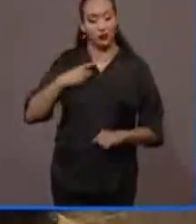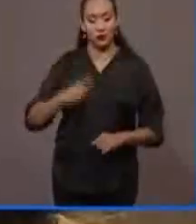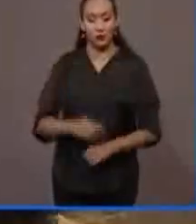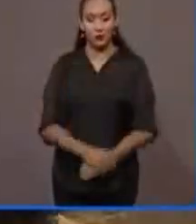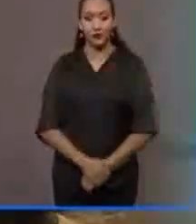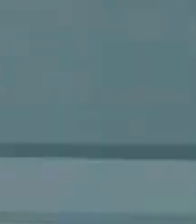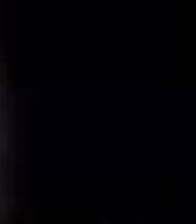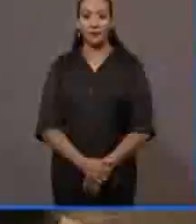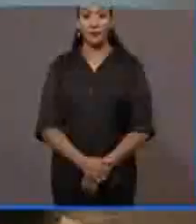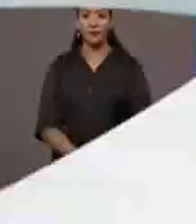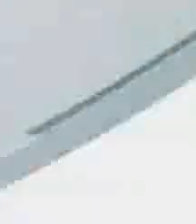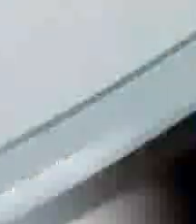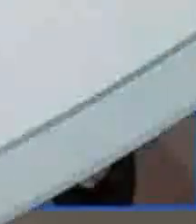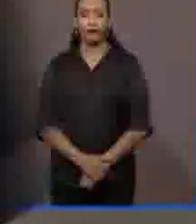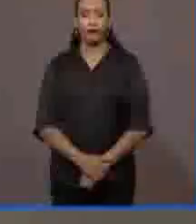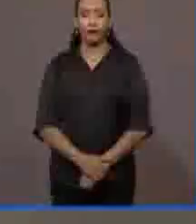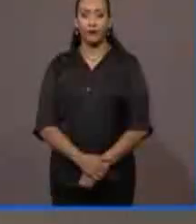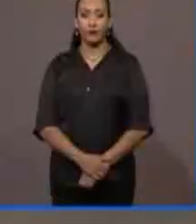alimentaria.